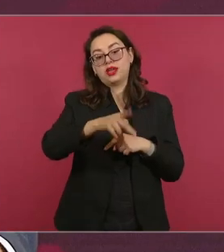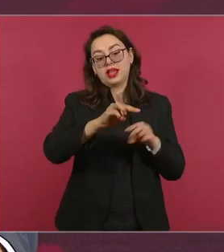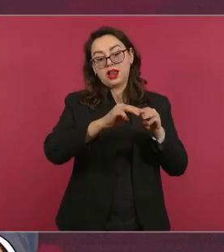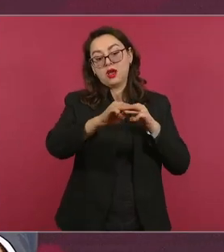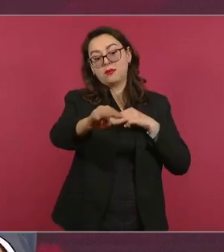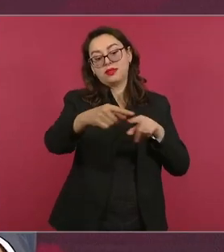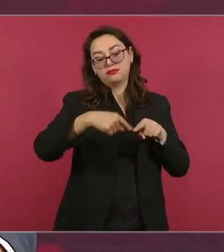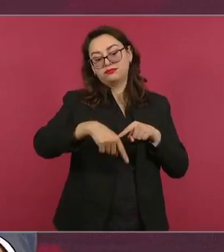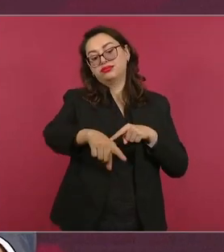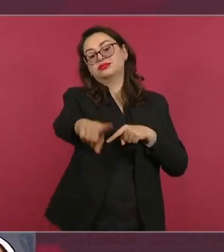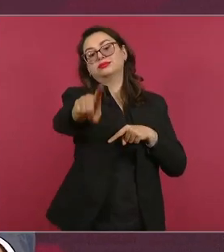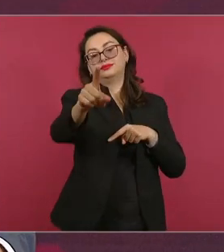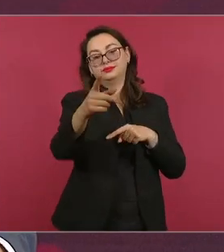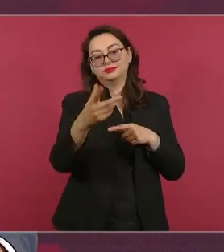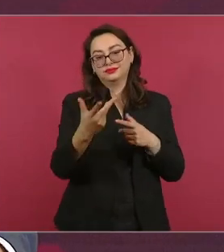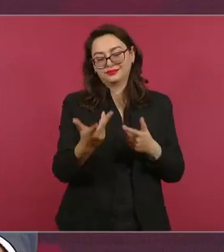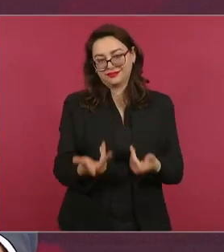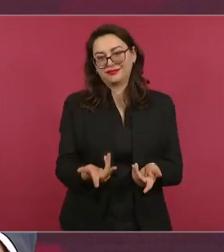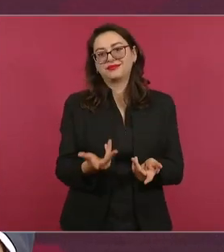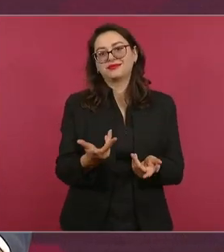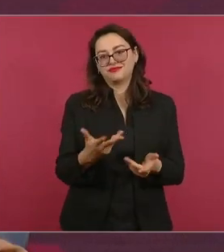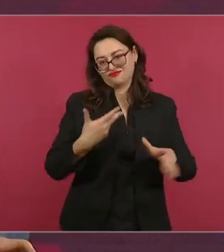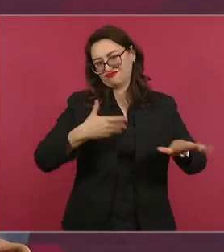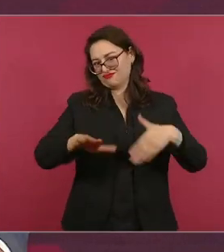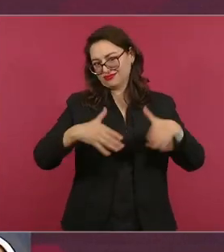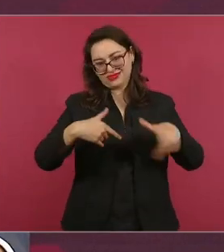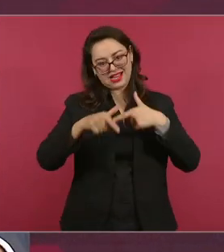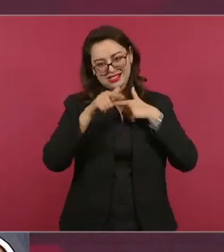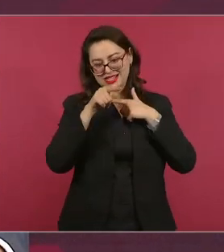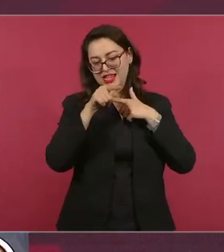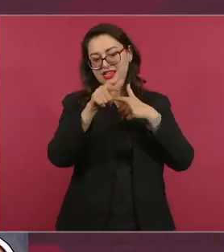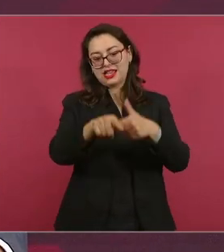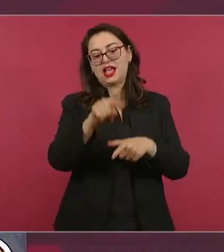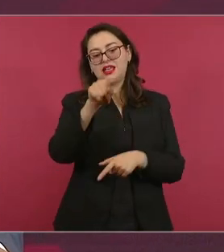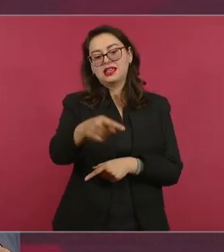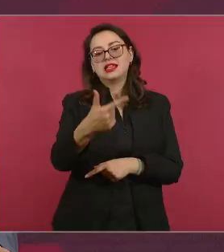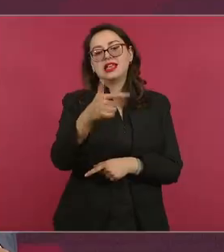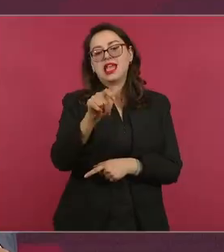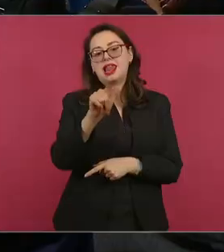nació el mejor presidente de México.